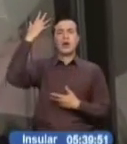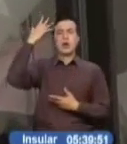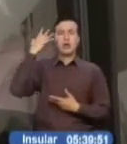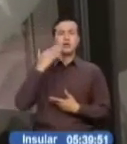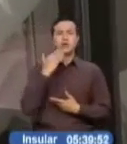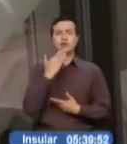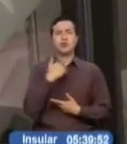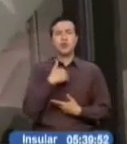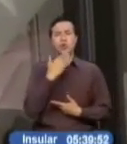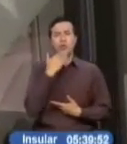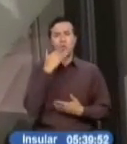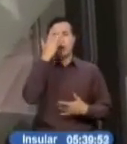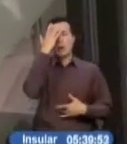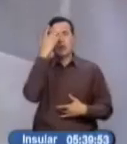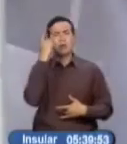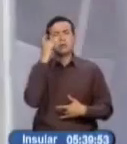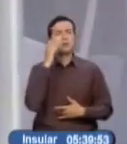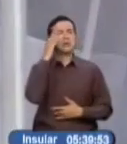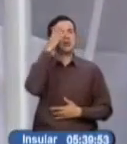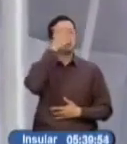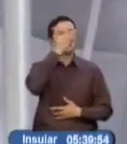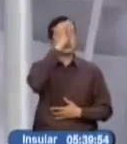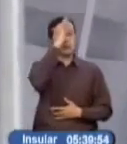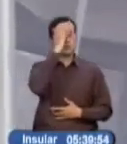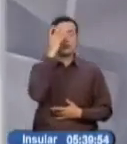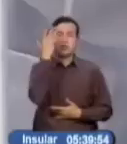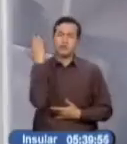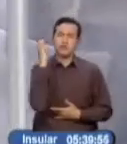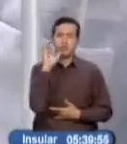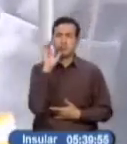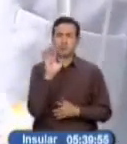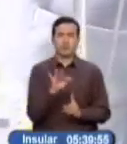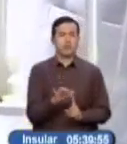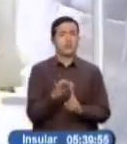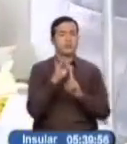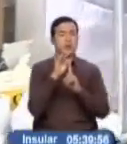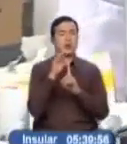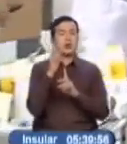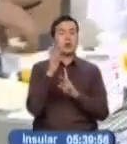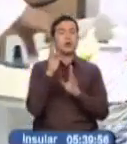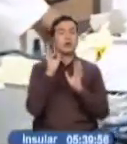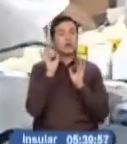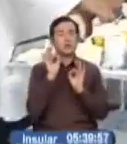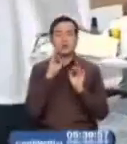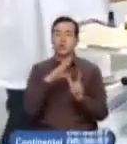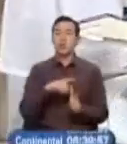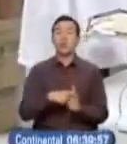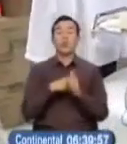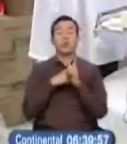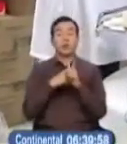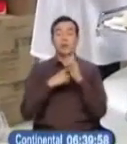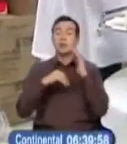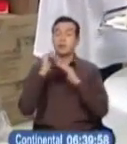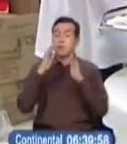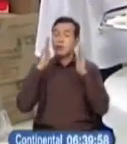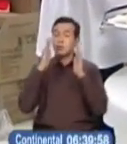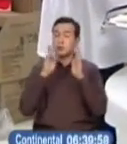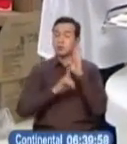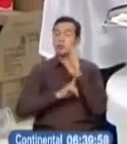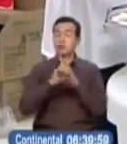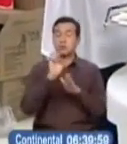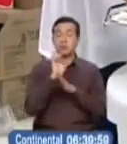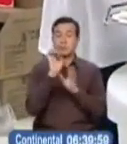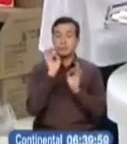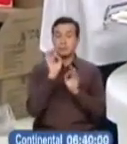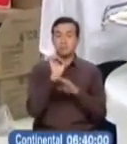tenían que desplazarse para ser atendidos una inversión histórica para uno de los sectores considerados como prioritarios para el desarrollo del ecuador